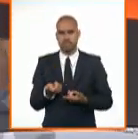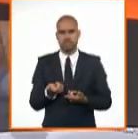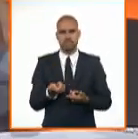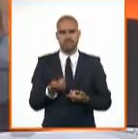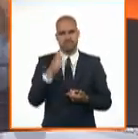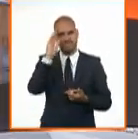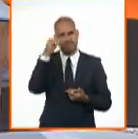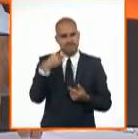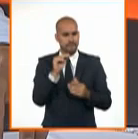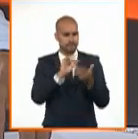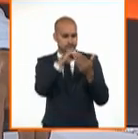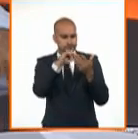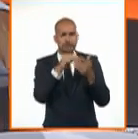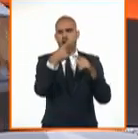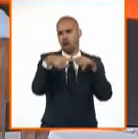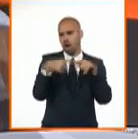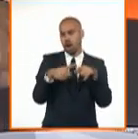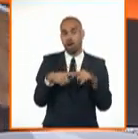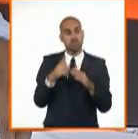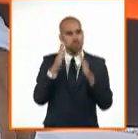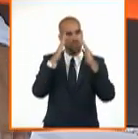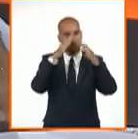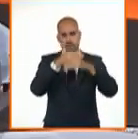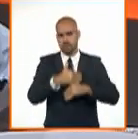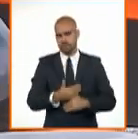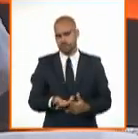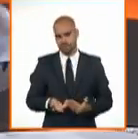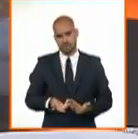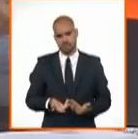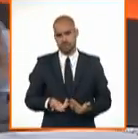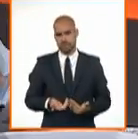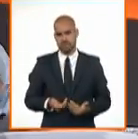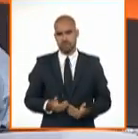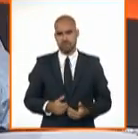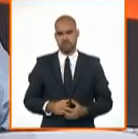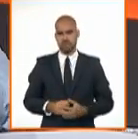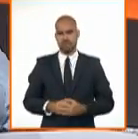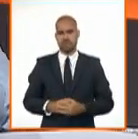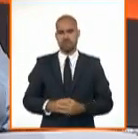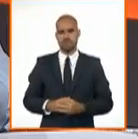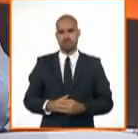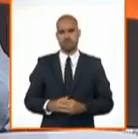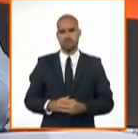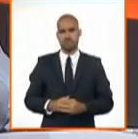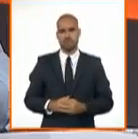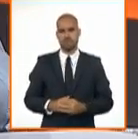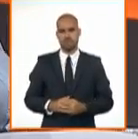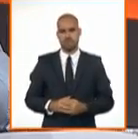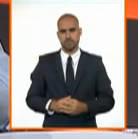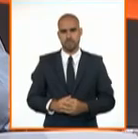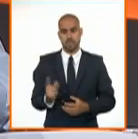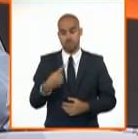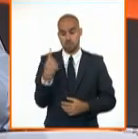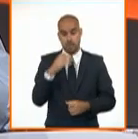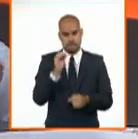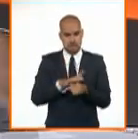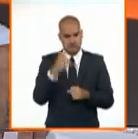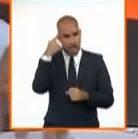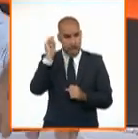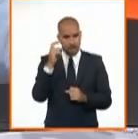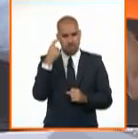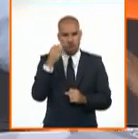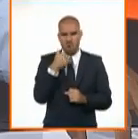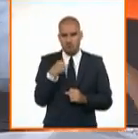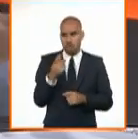piezas a la adquisición de componentes es muy marcada hay que estar creando mecanismos complejos para poder adquirir una pieza que